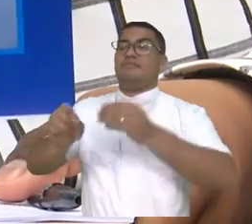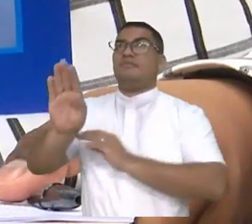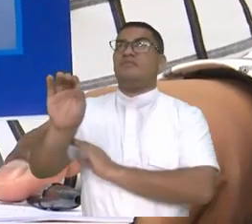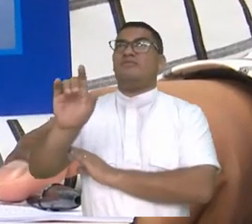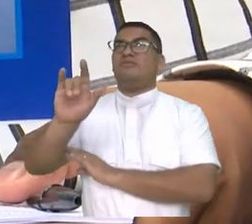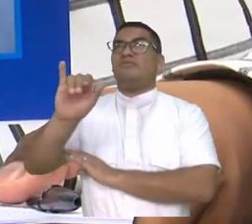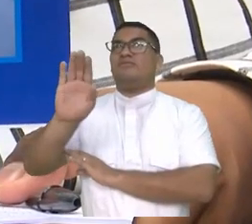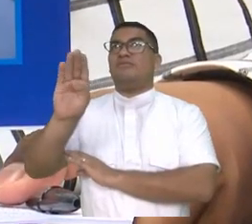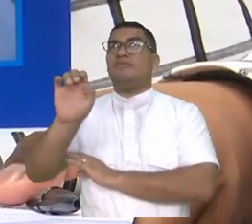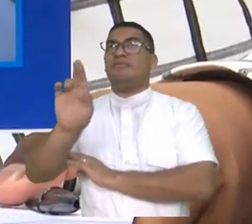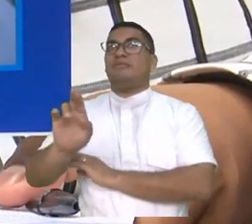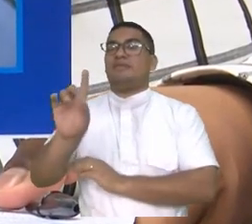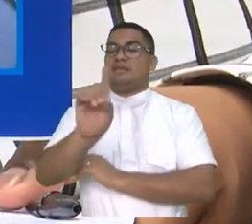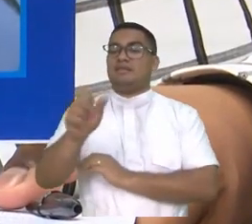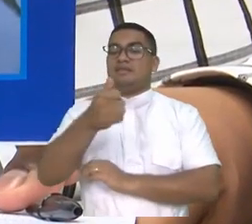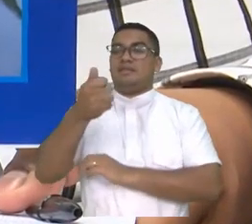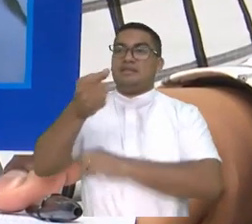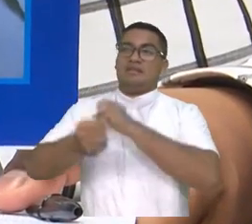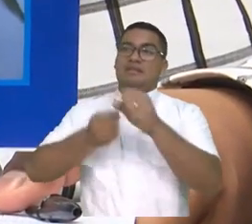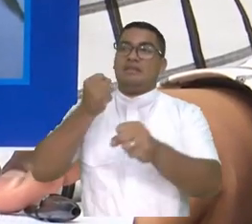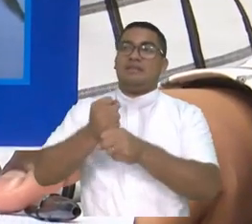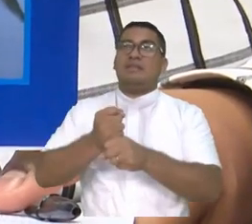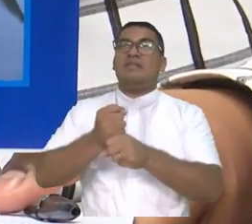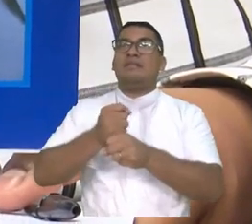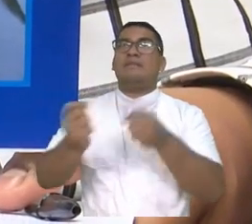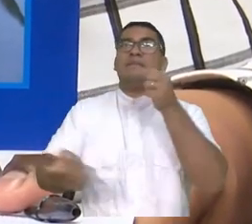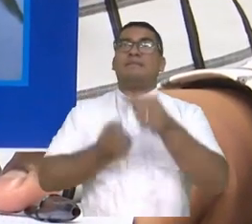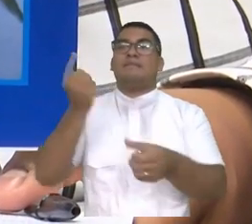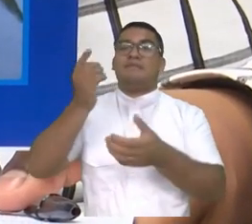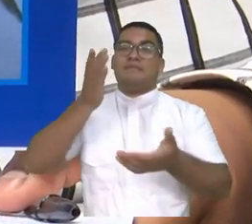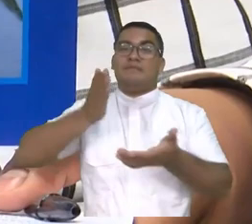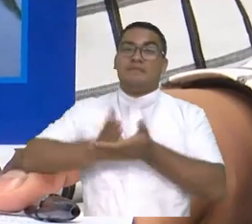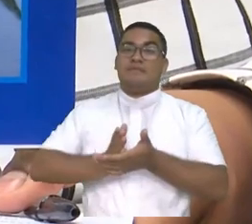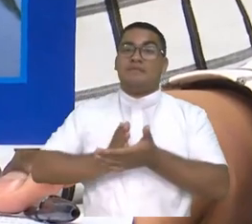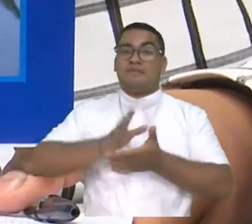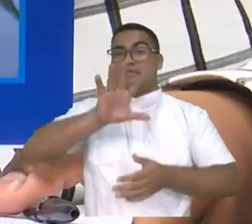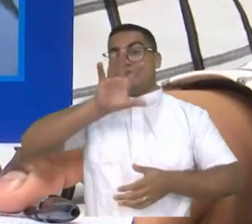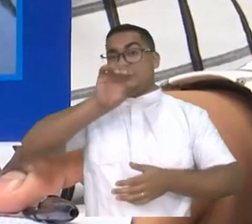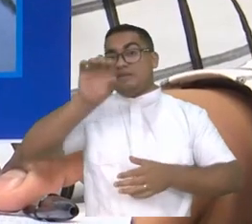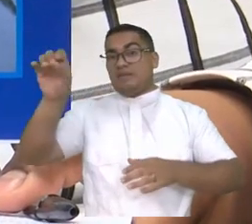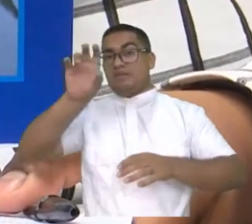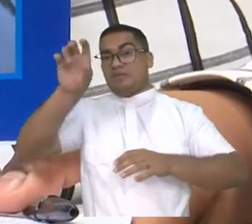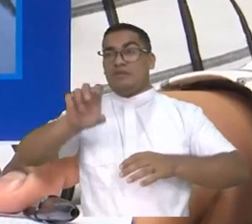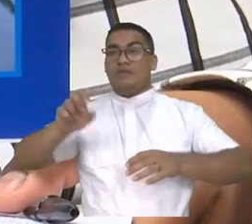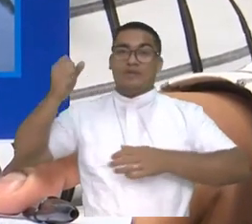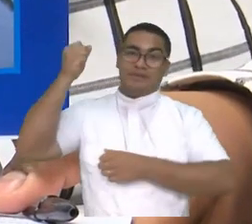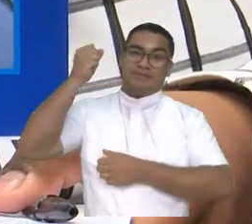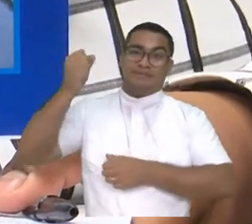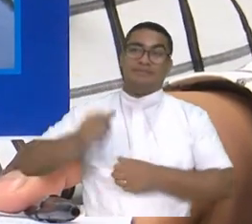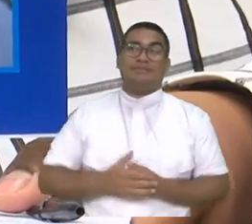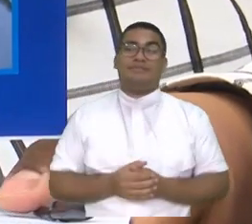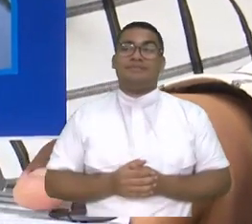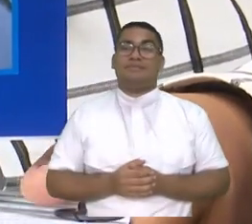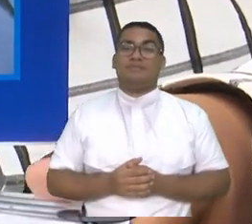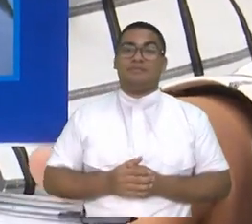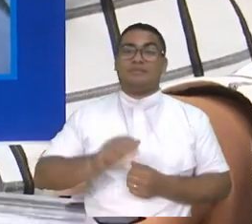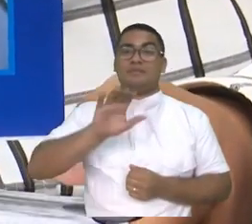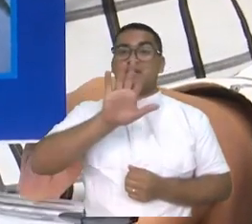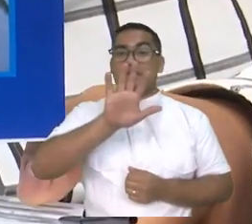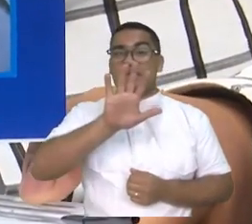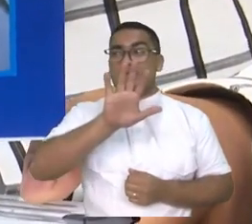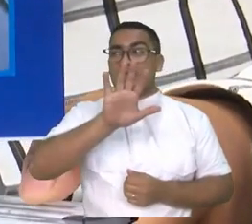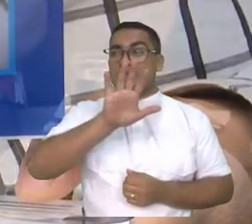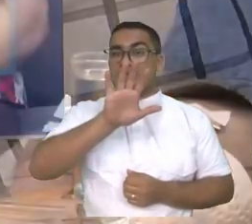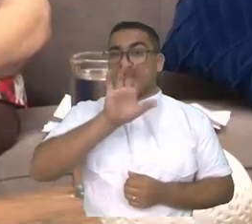16 años, con el cual ganó un primer premio de 500 córdobas. Te podés imaginar, okay. 500,